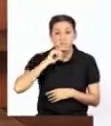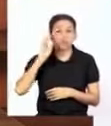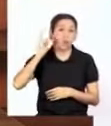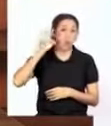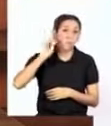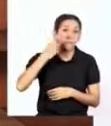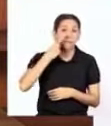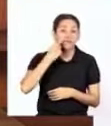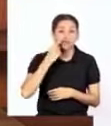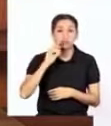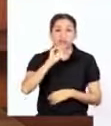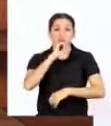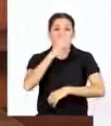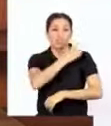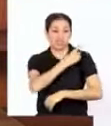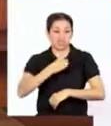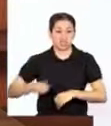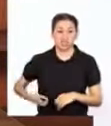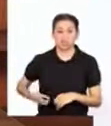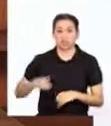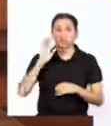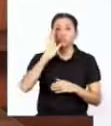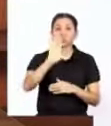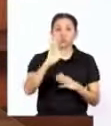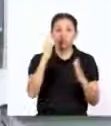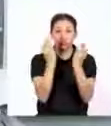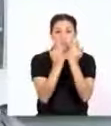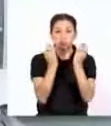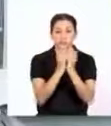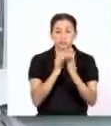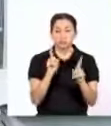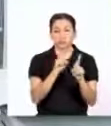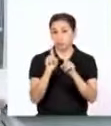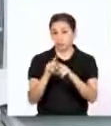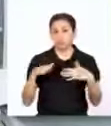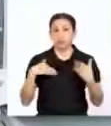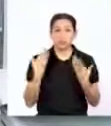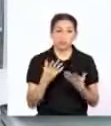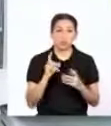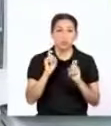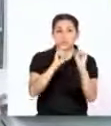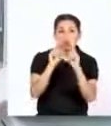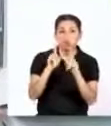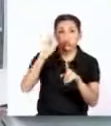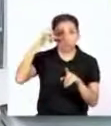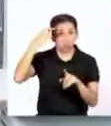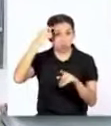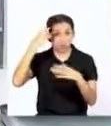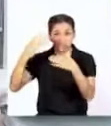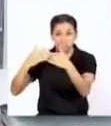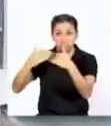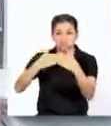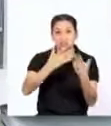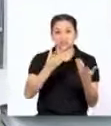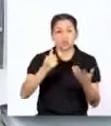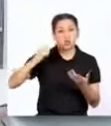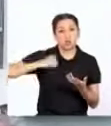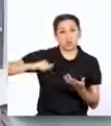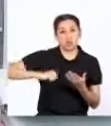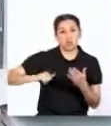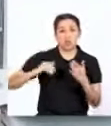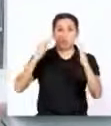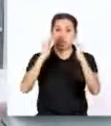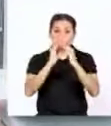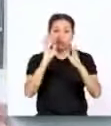una profesora, director o directora de tu colegio. También podemos consultar con autoridades políticas locales como